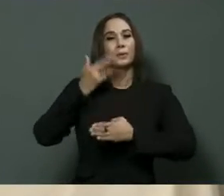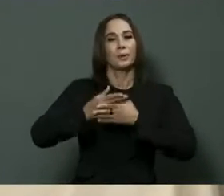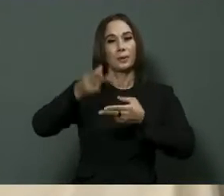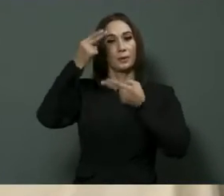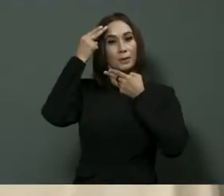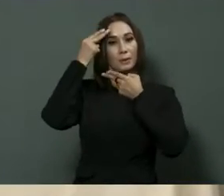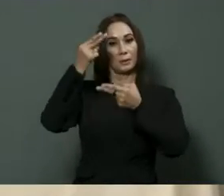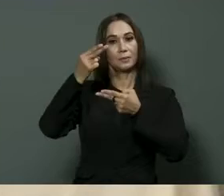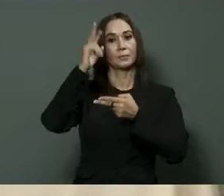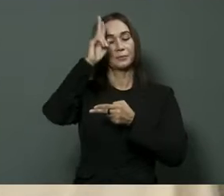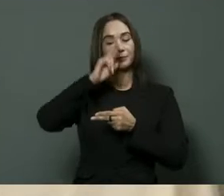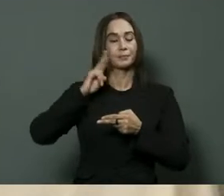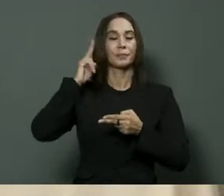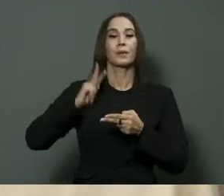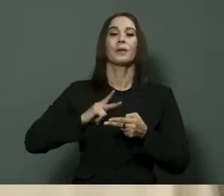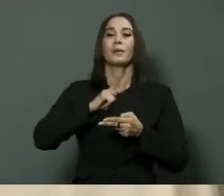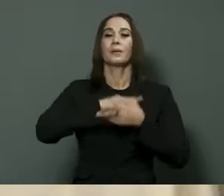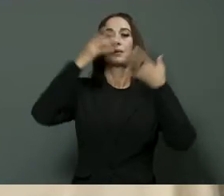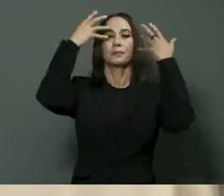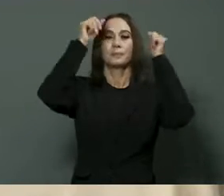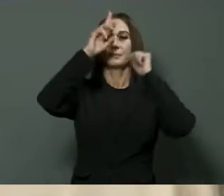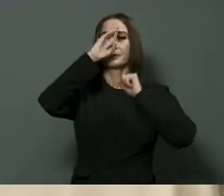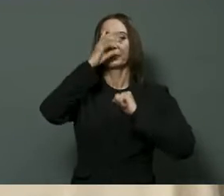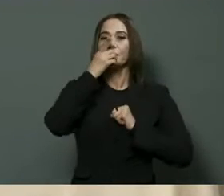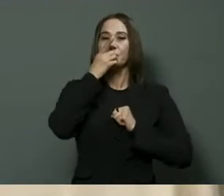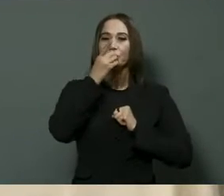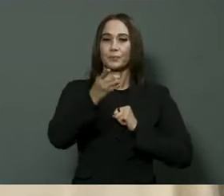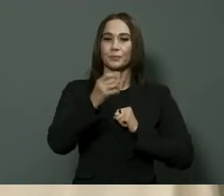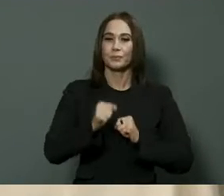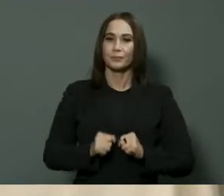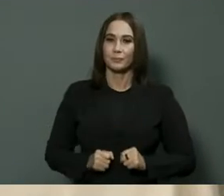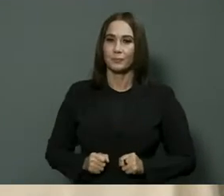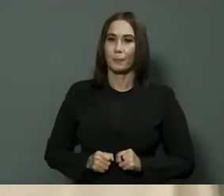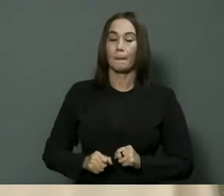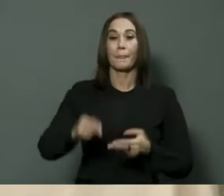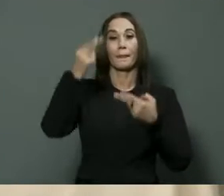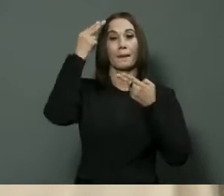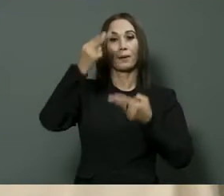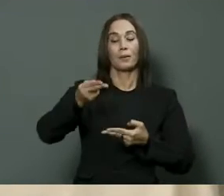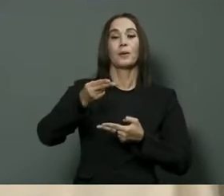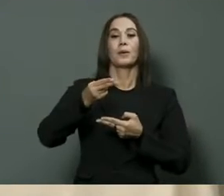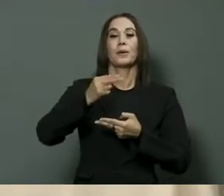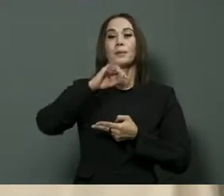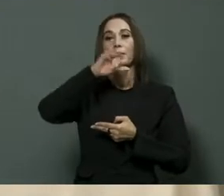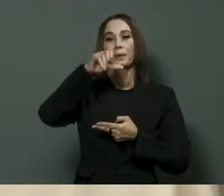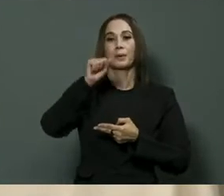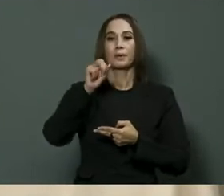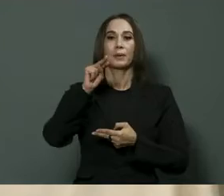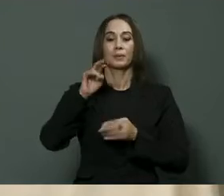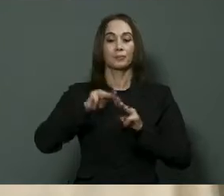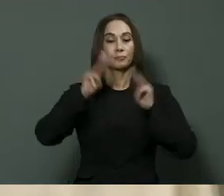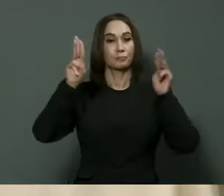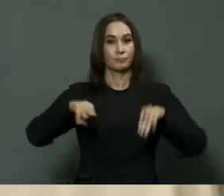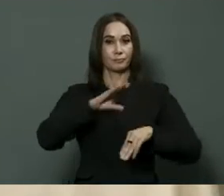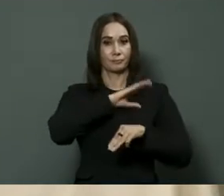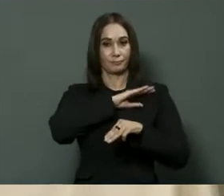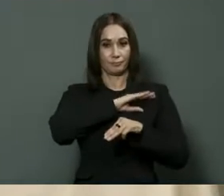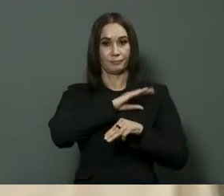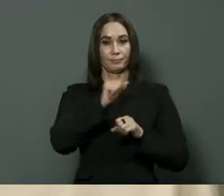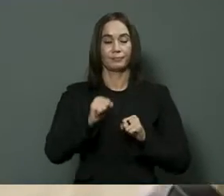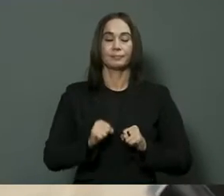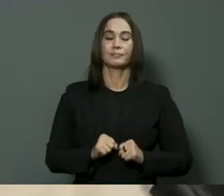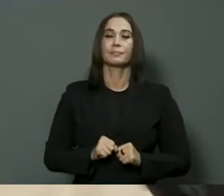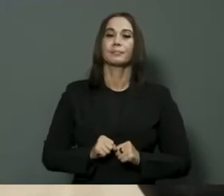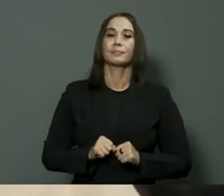Excelentísima señora Raquel Peña, vicepresidenta de la República. Honorable Jesús Vázquez Martínez, ministro de Interior y